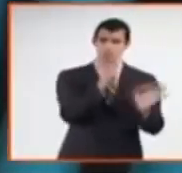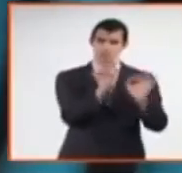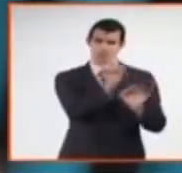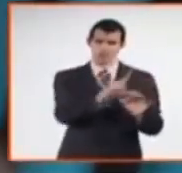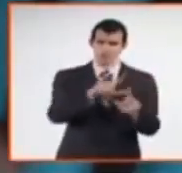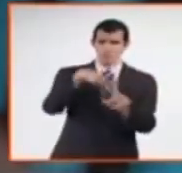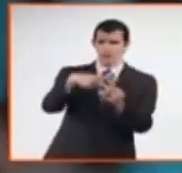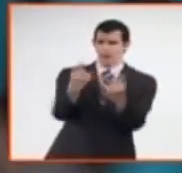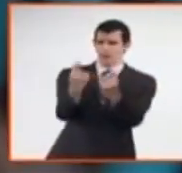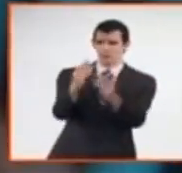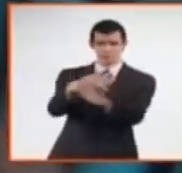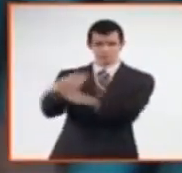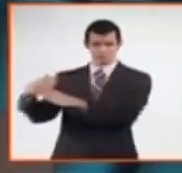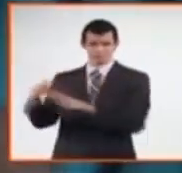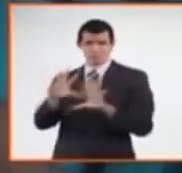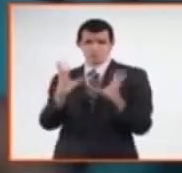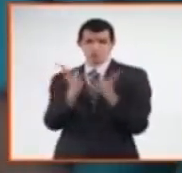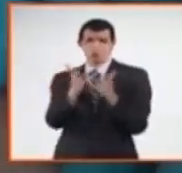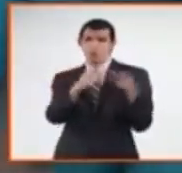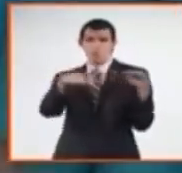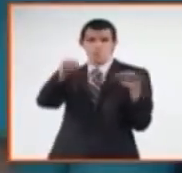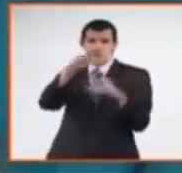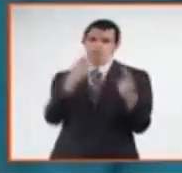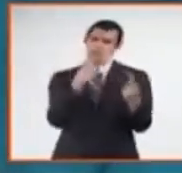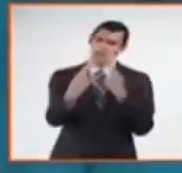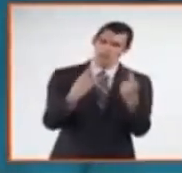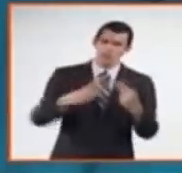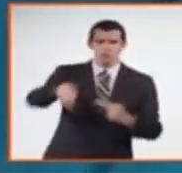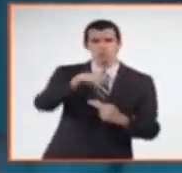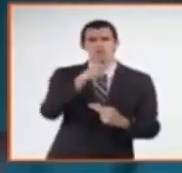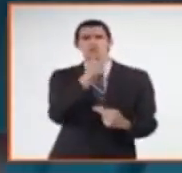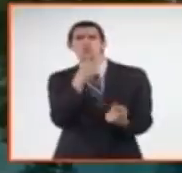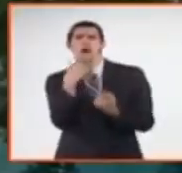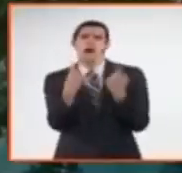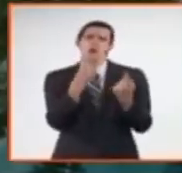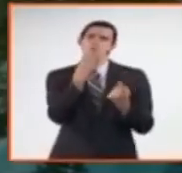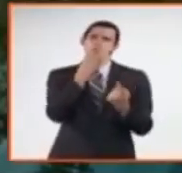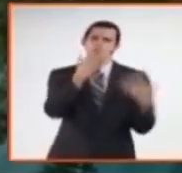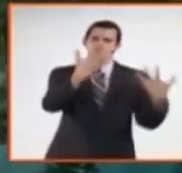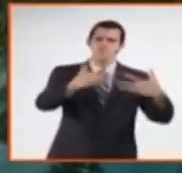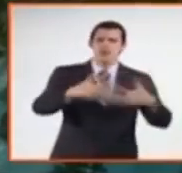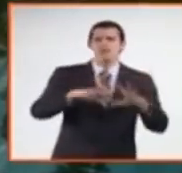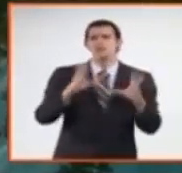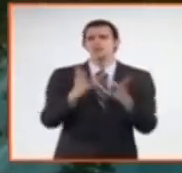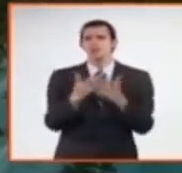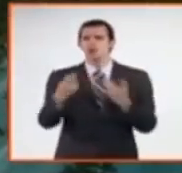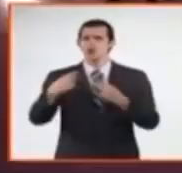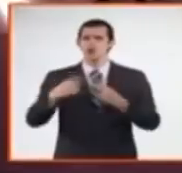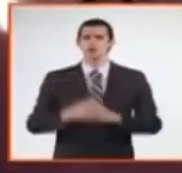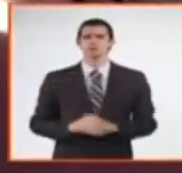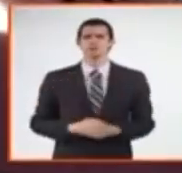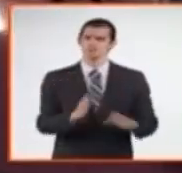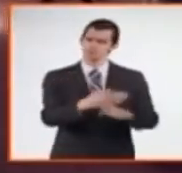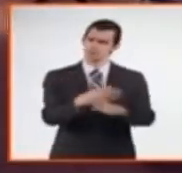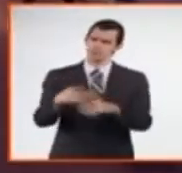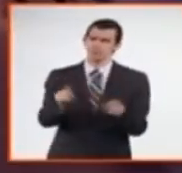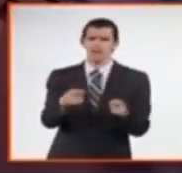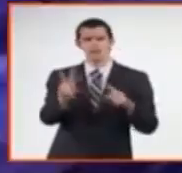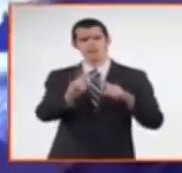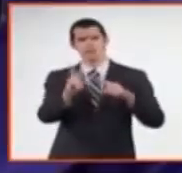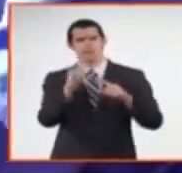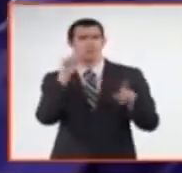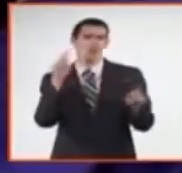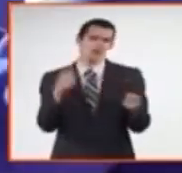población sobre los actores de la economía cubana cubavisión cubavisión internacional canal caribe radio rebelde y radio habana cuba